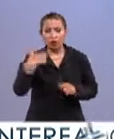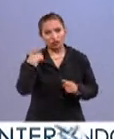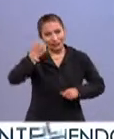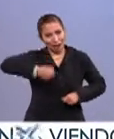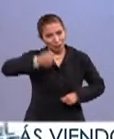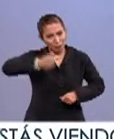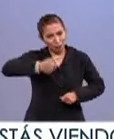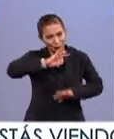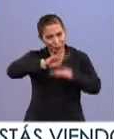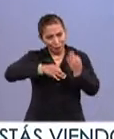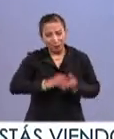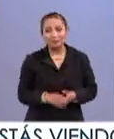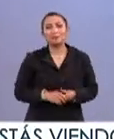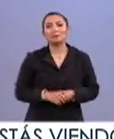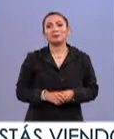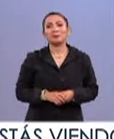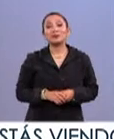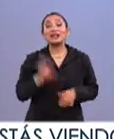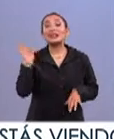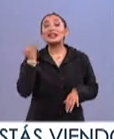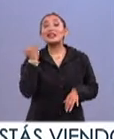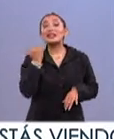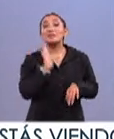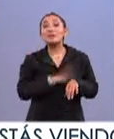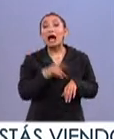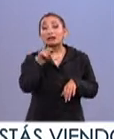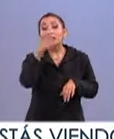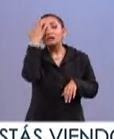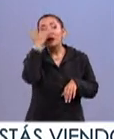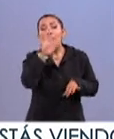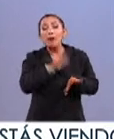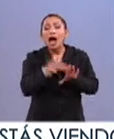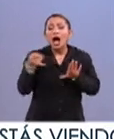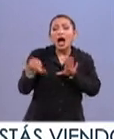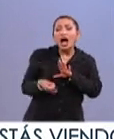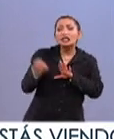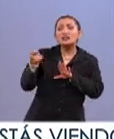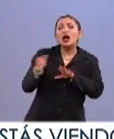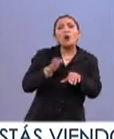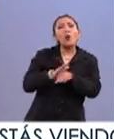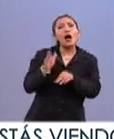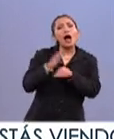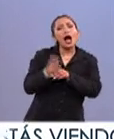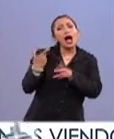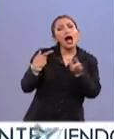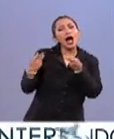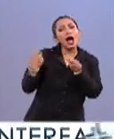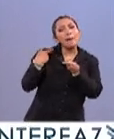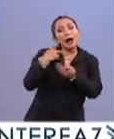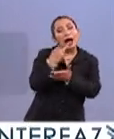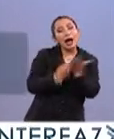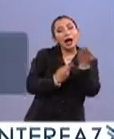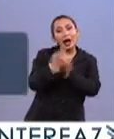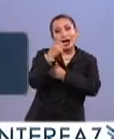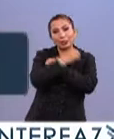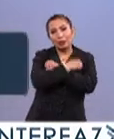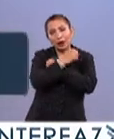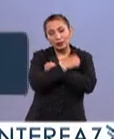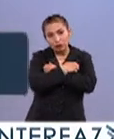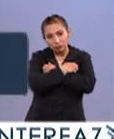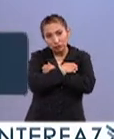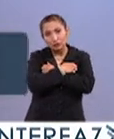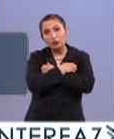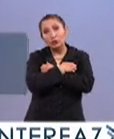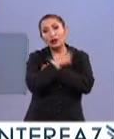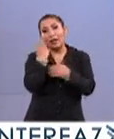mando un saludo y sobre todo que sepan un poquito más cuál es la estrategia del plan educativo que tenemos